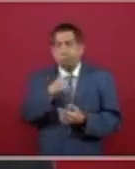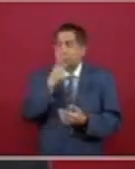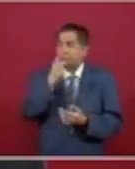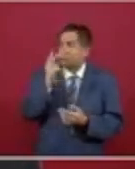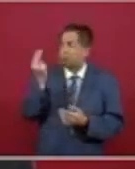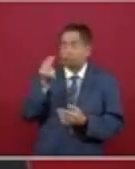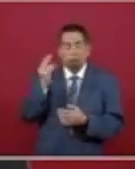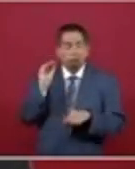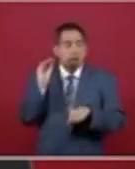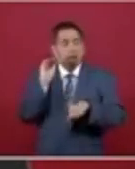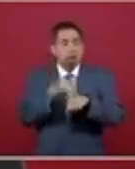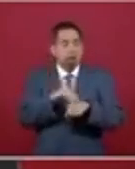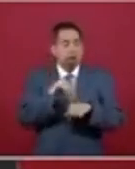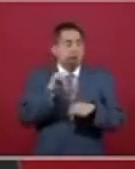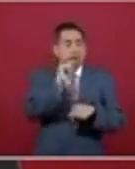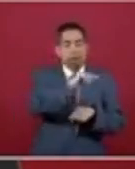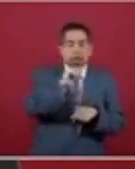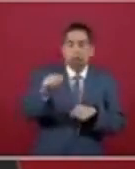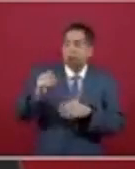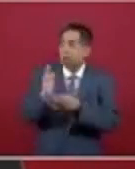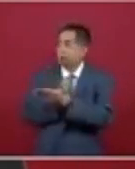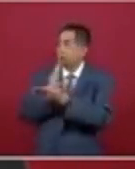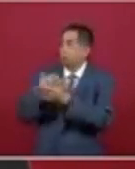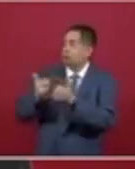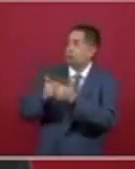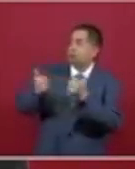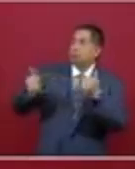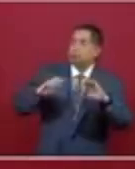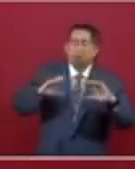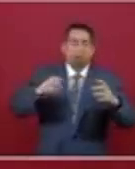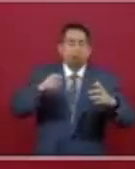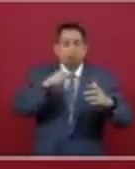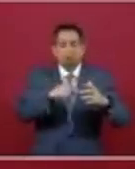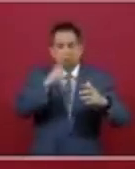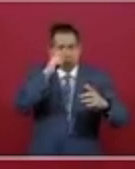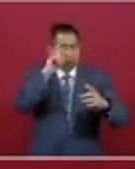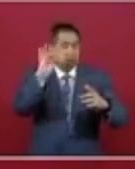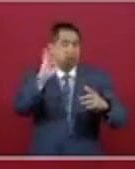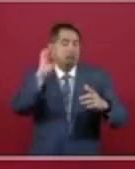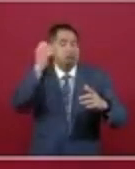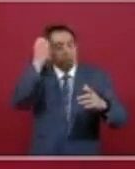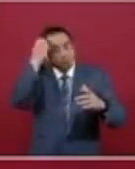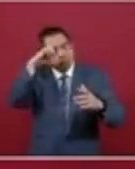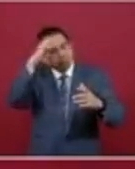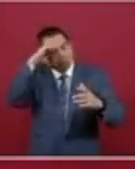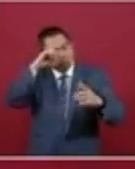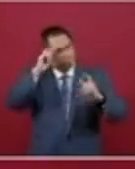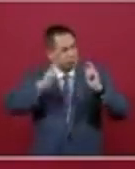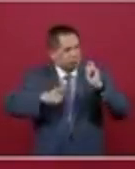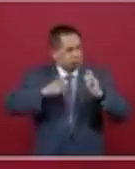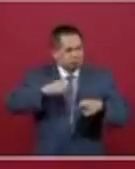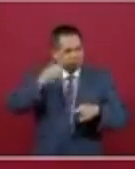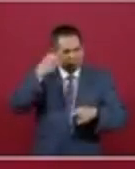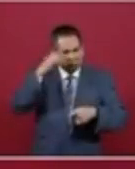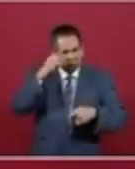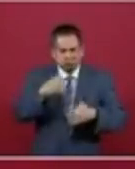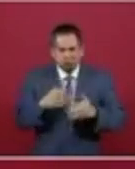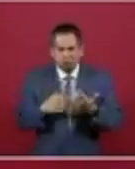instancias autónomas de expertos